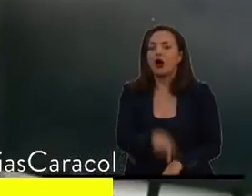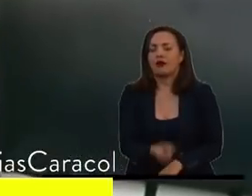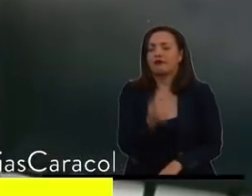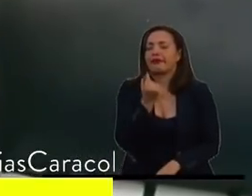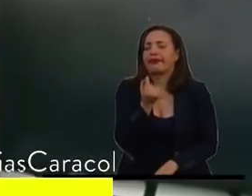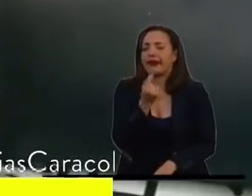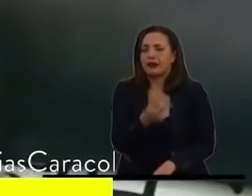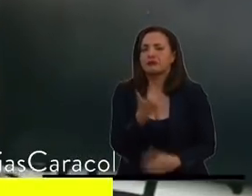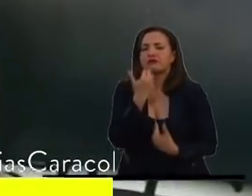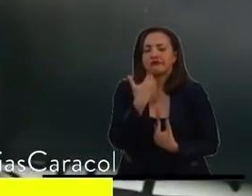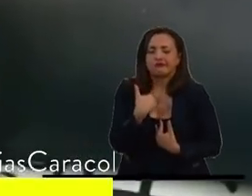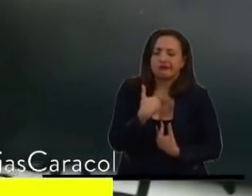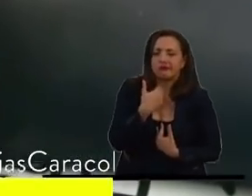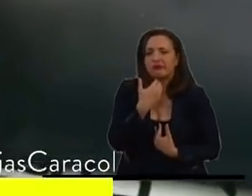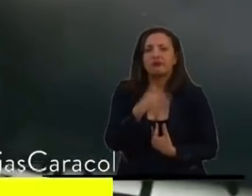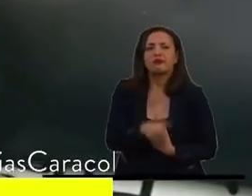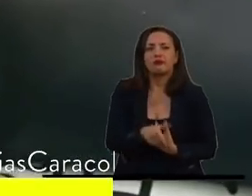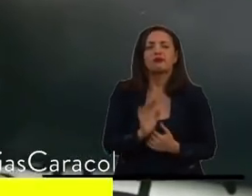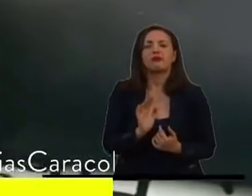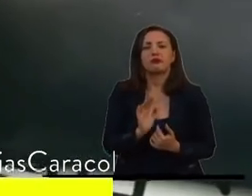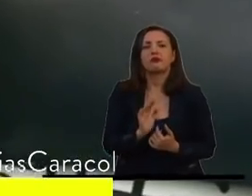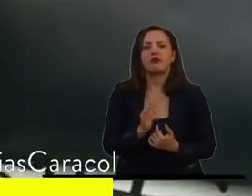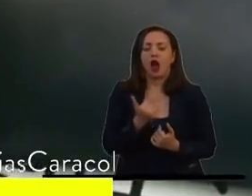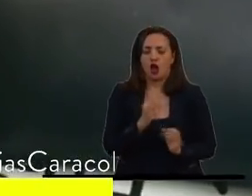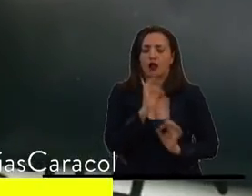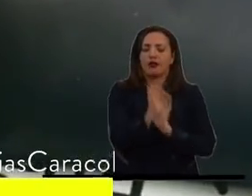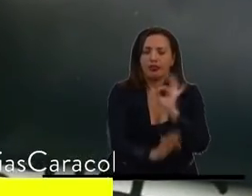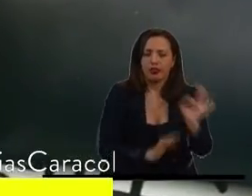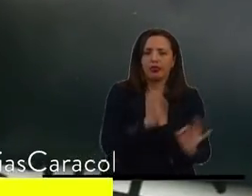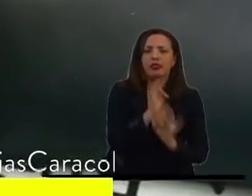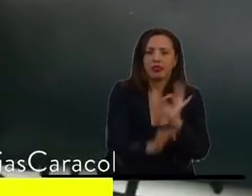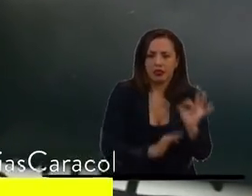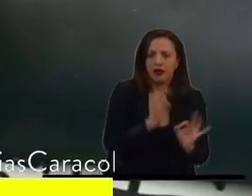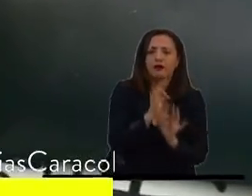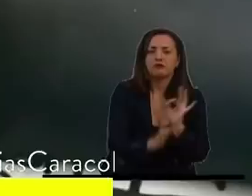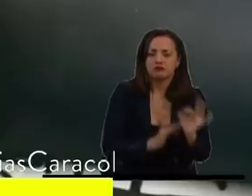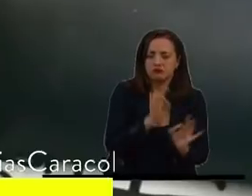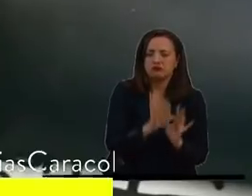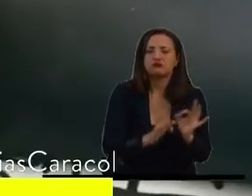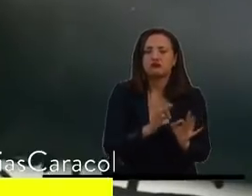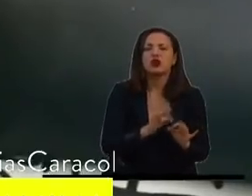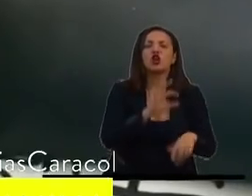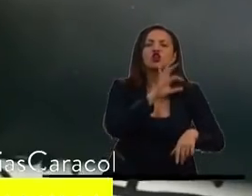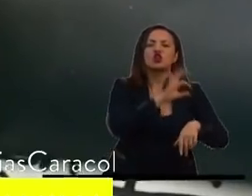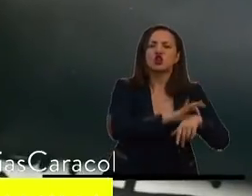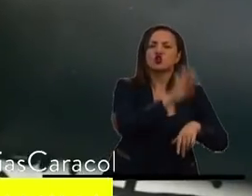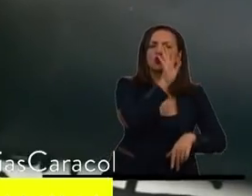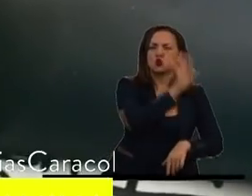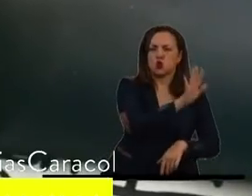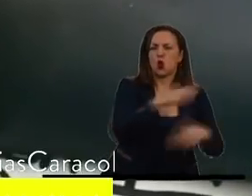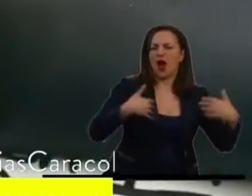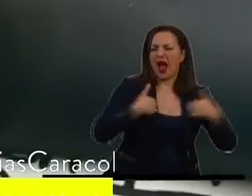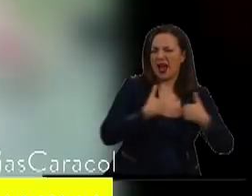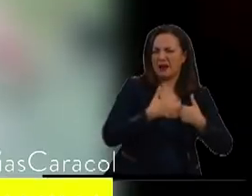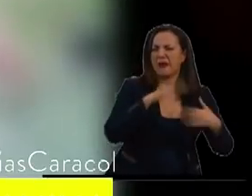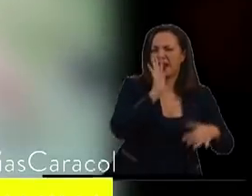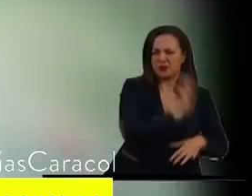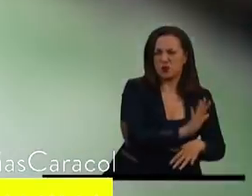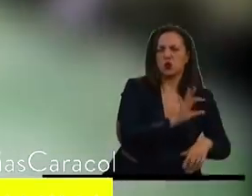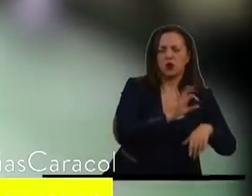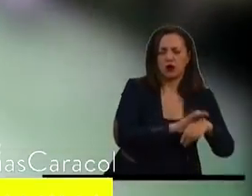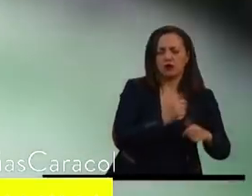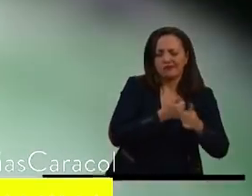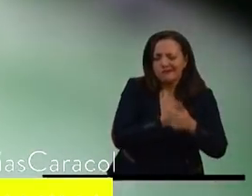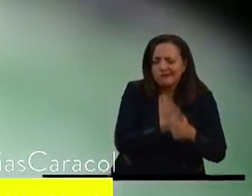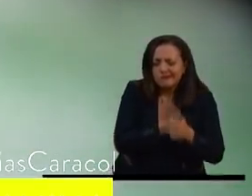salud, ya pues él está en tratamientos con una doctora veterinaria en donde le ha hecho un seguimiento.